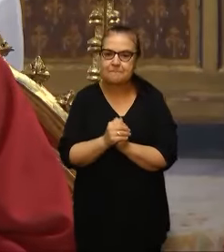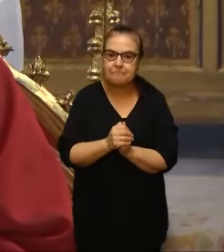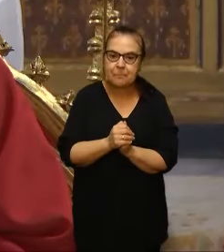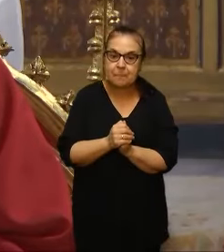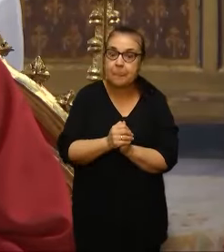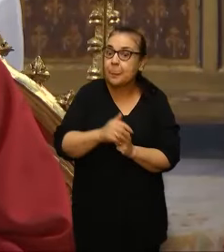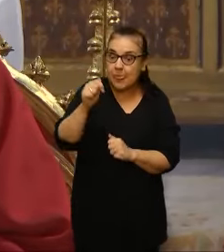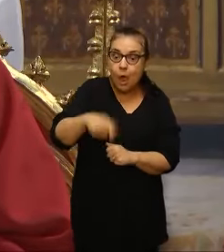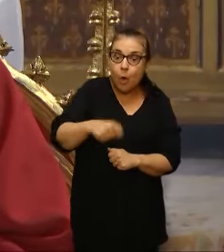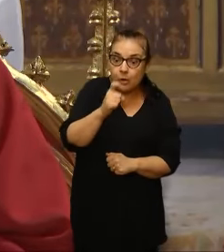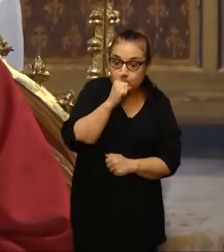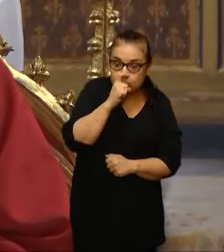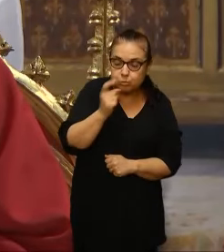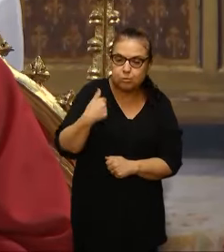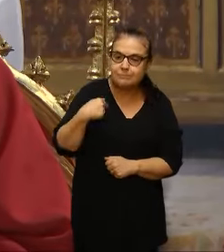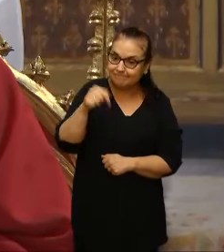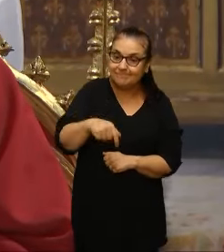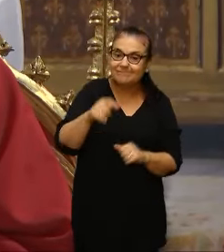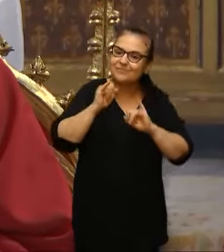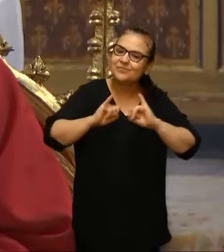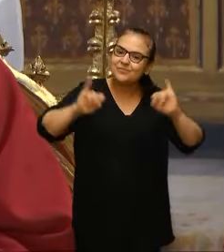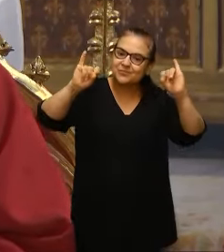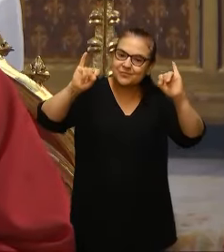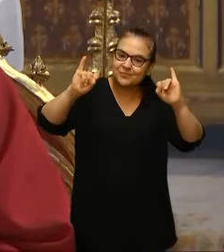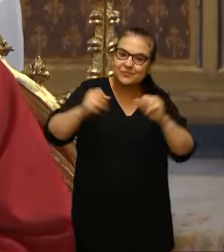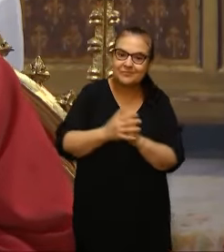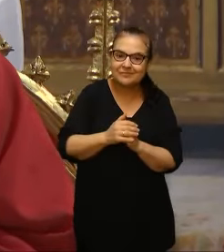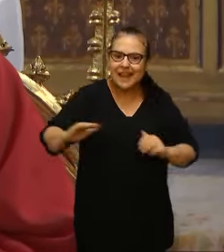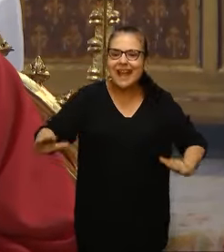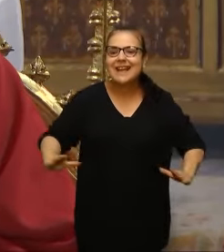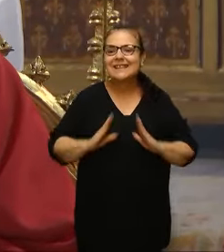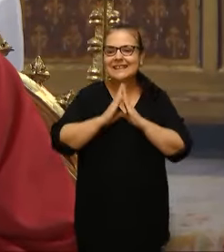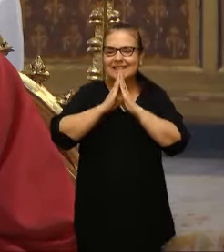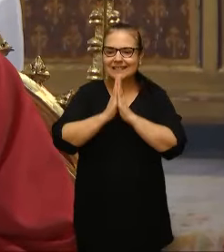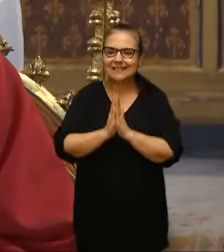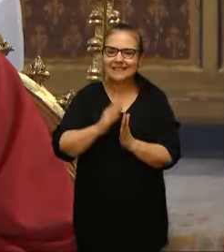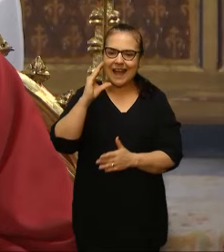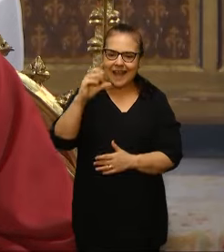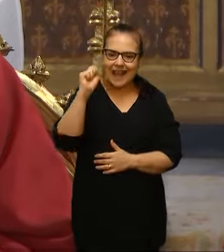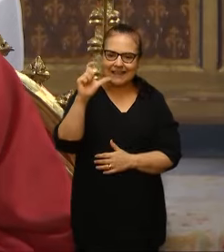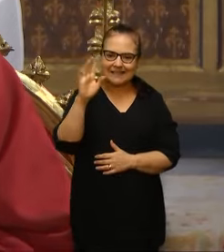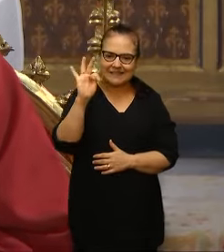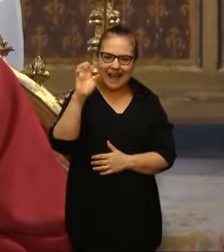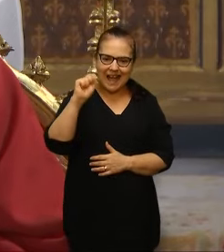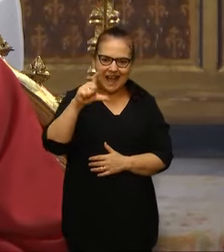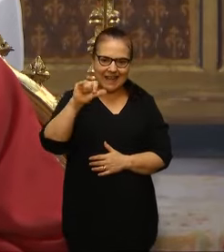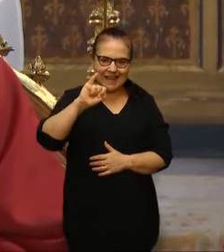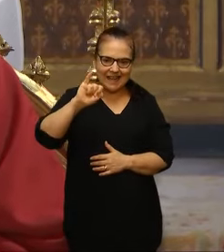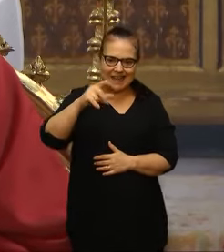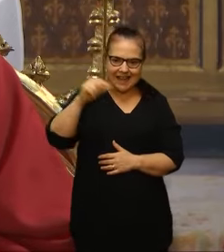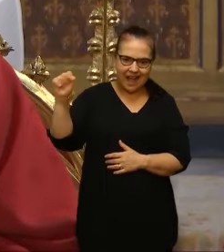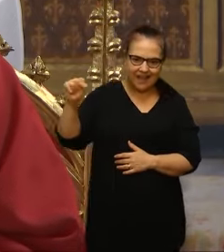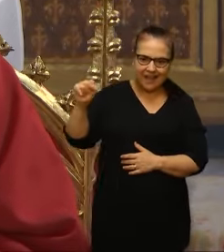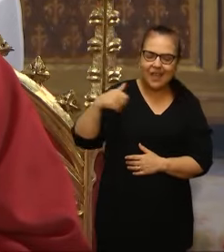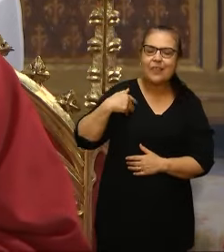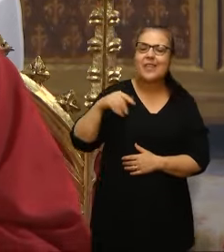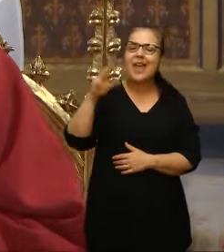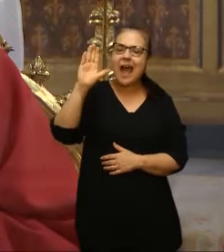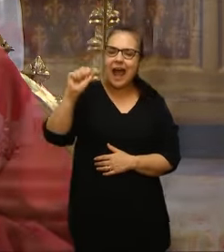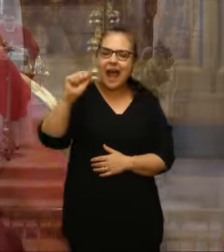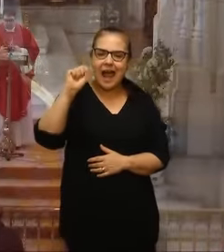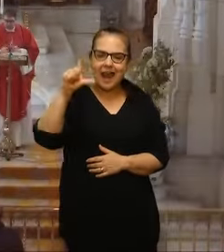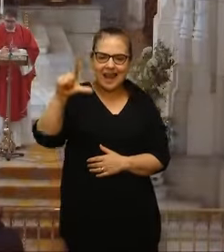Hoy hacemos memoria en esta celebración de Santa Catalina de Alejandría, virgen y